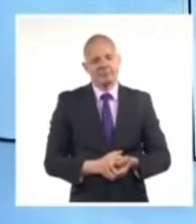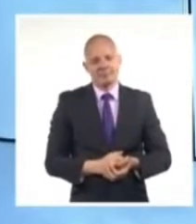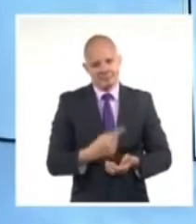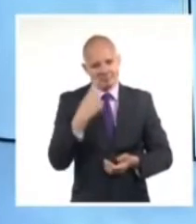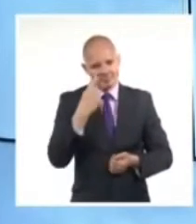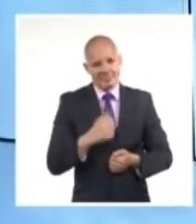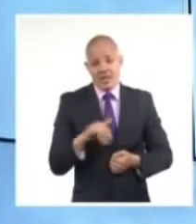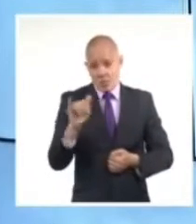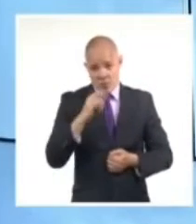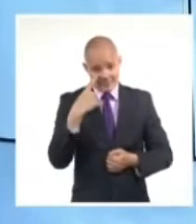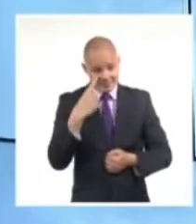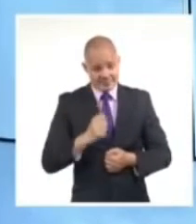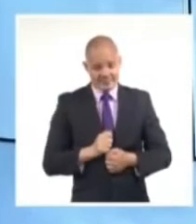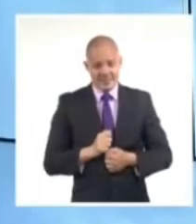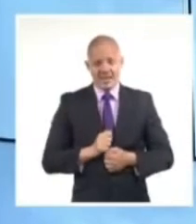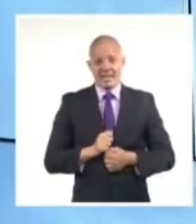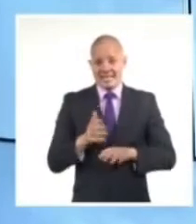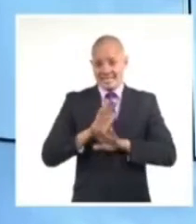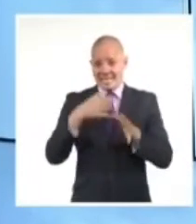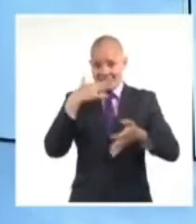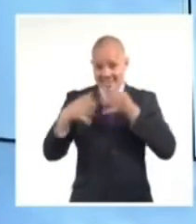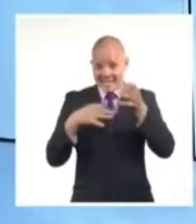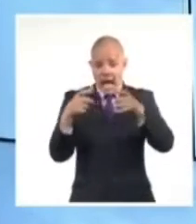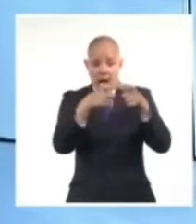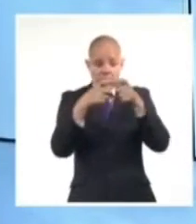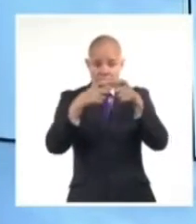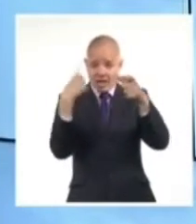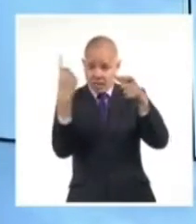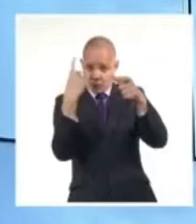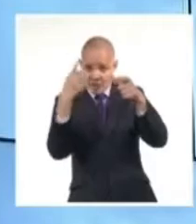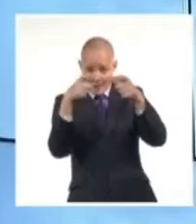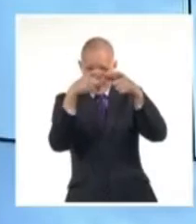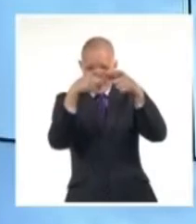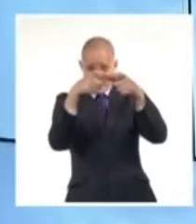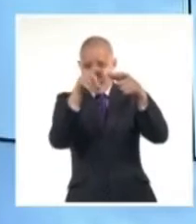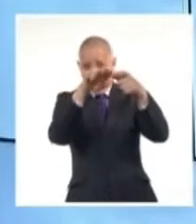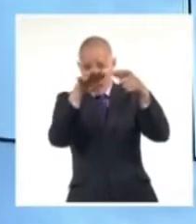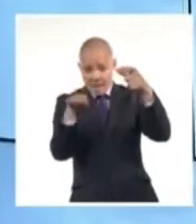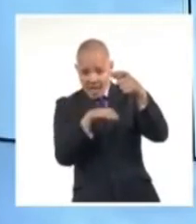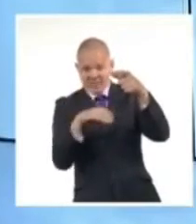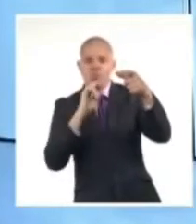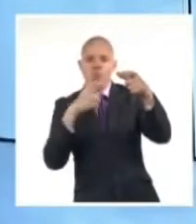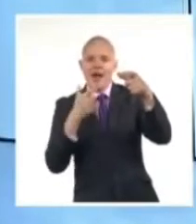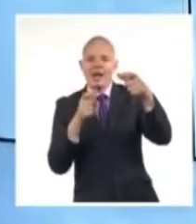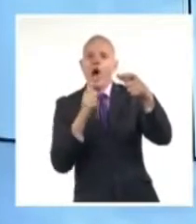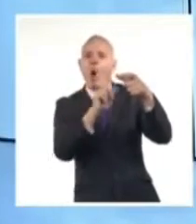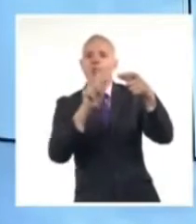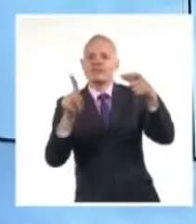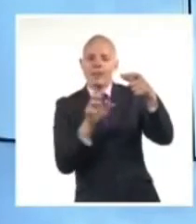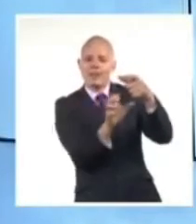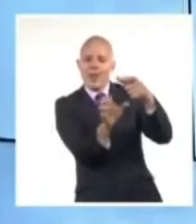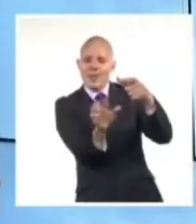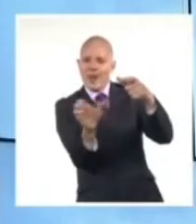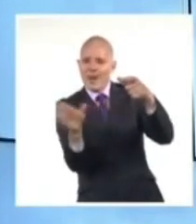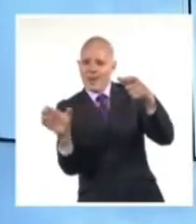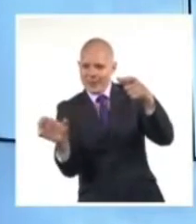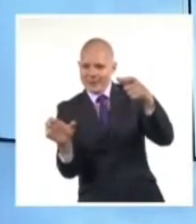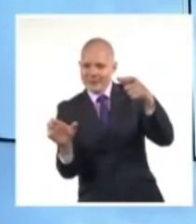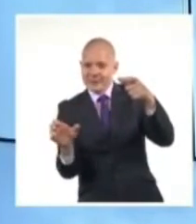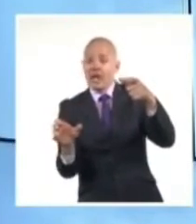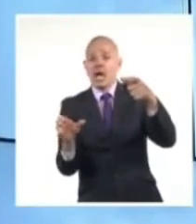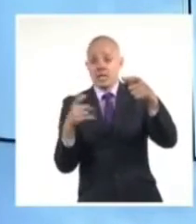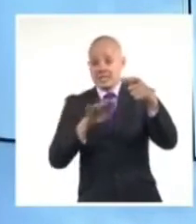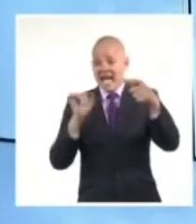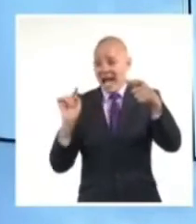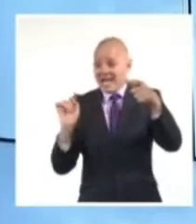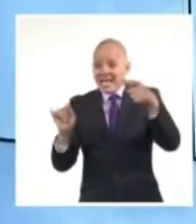capítulos provinciales. Es decir, ellas tienen una expresión de trabajo en todo el territorio nacional, en los municipios, en todas las provincias, de